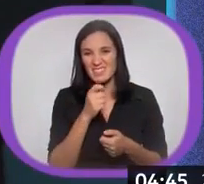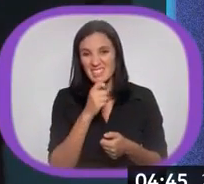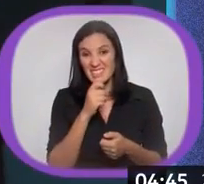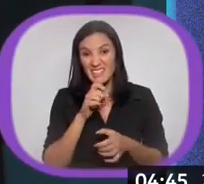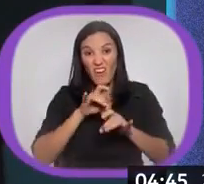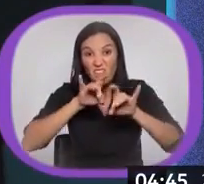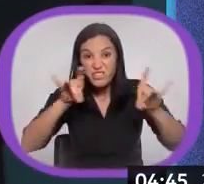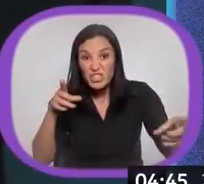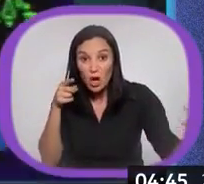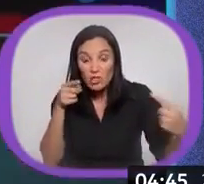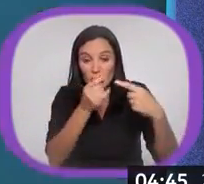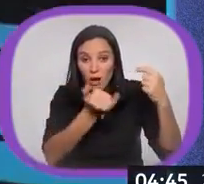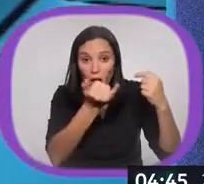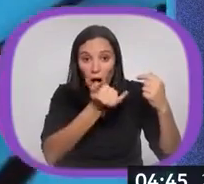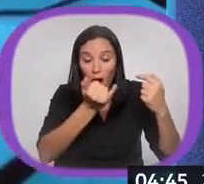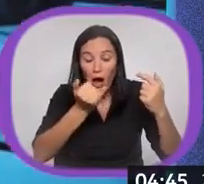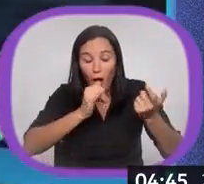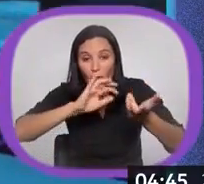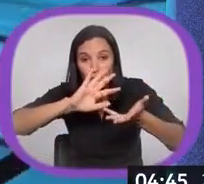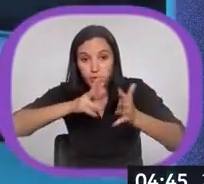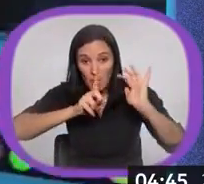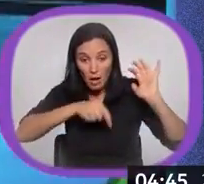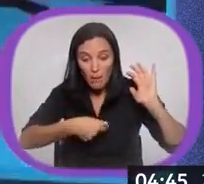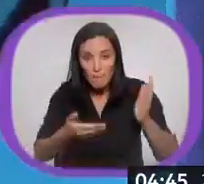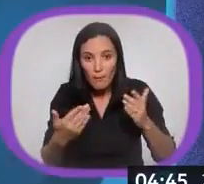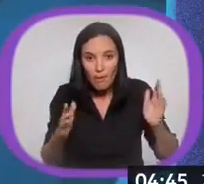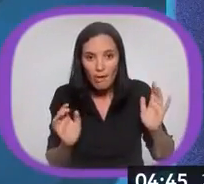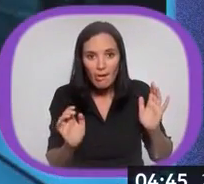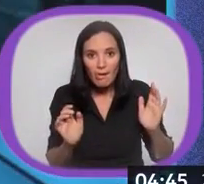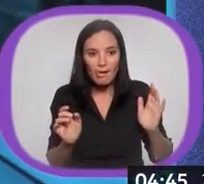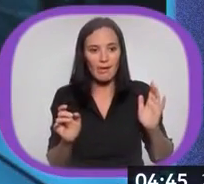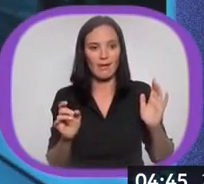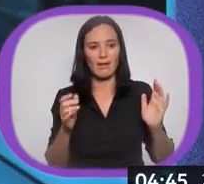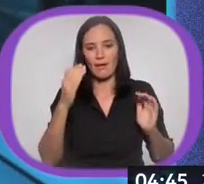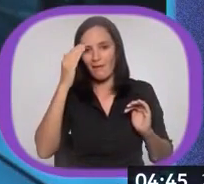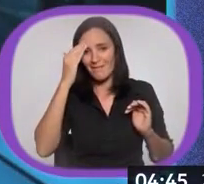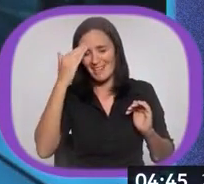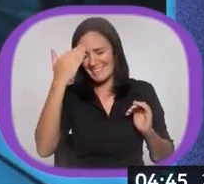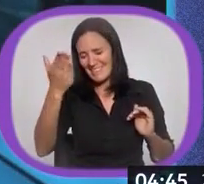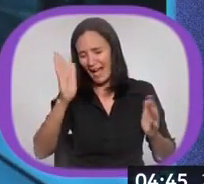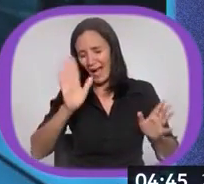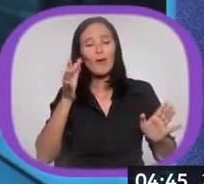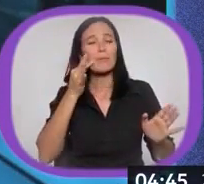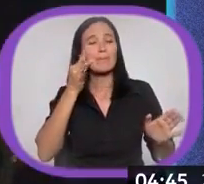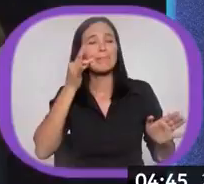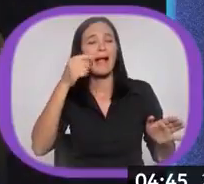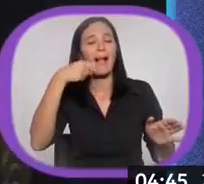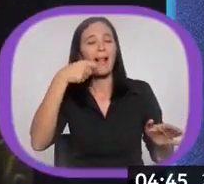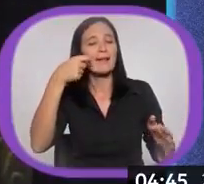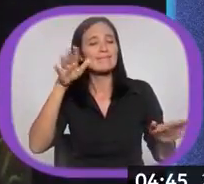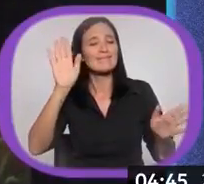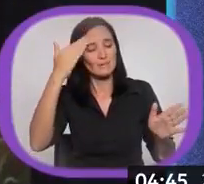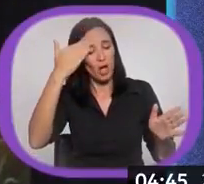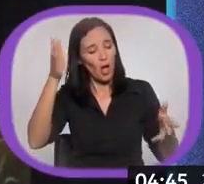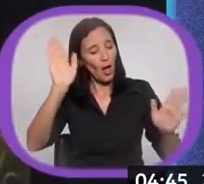¡Sí hay un contravirus! ¡Un aumentador de transformación! ¡Oh, adiós, abrigo de piel!